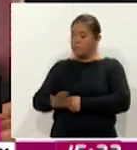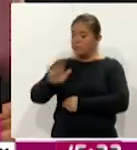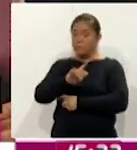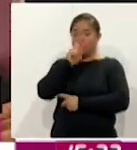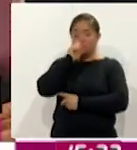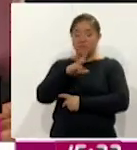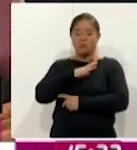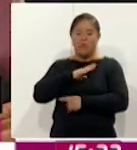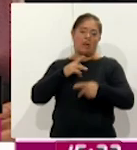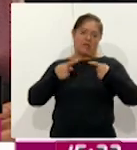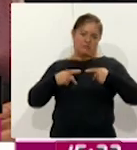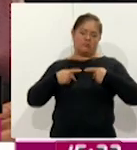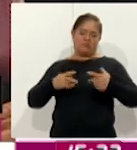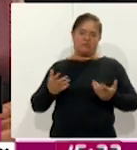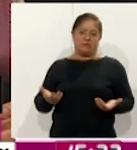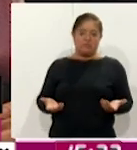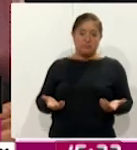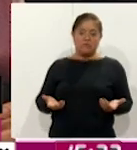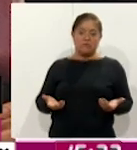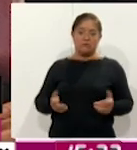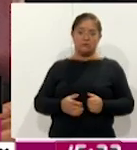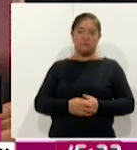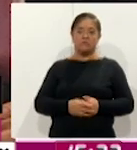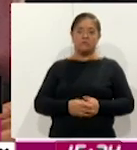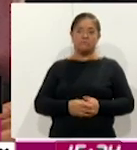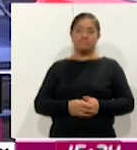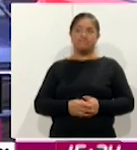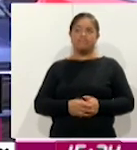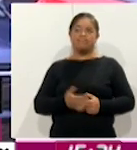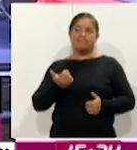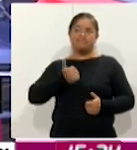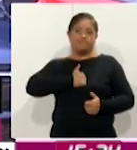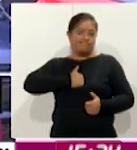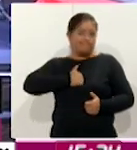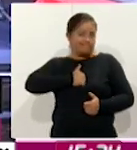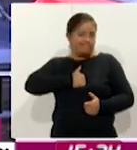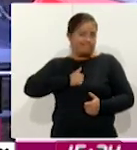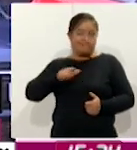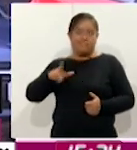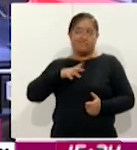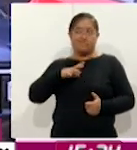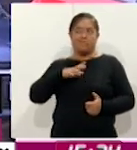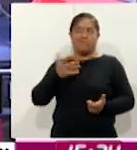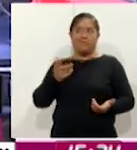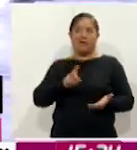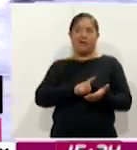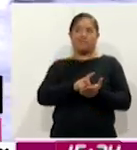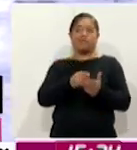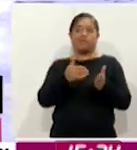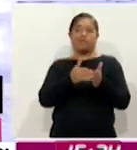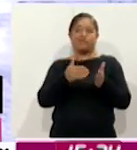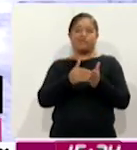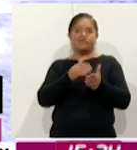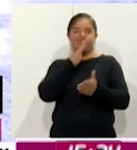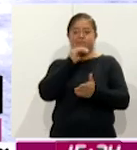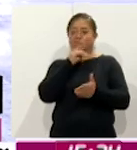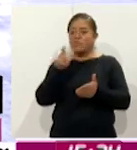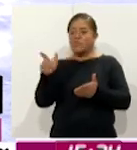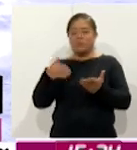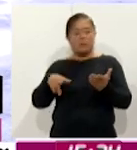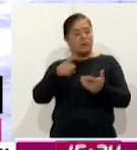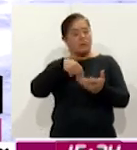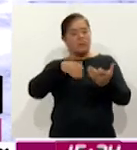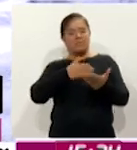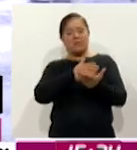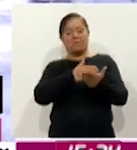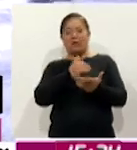la ciudadanía, porque se lastimaron por los derechos de tránsito de las personas el día de